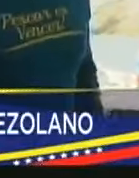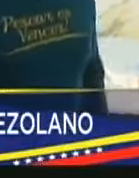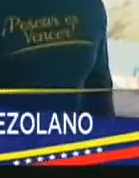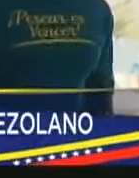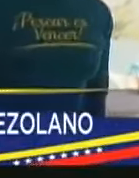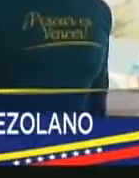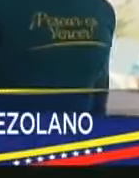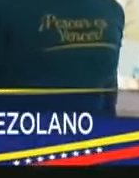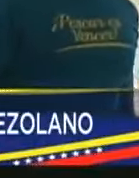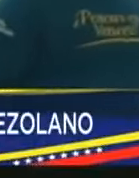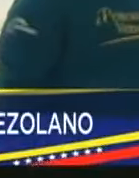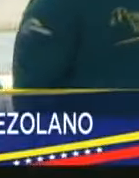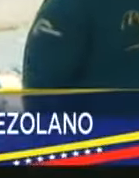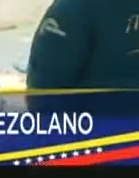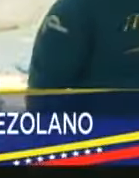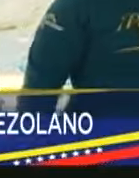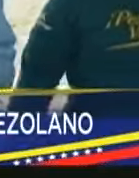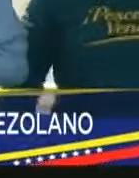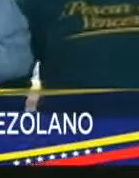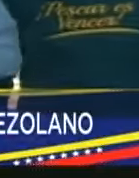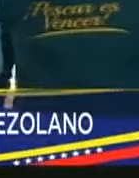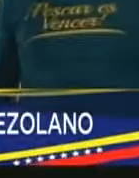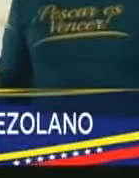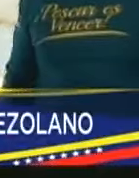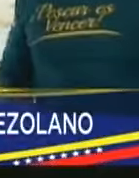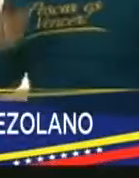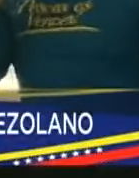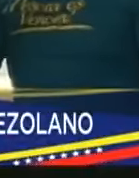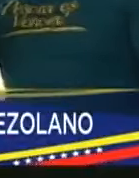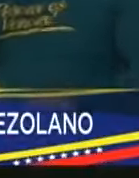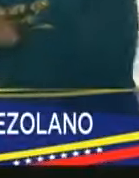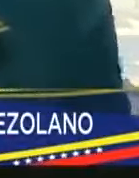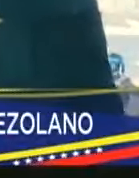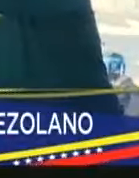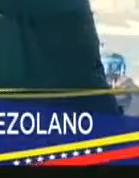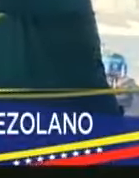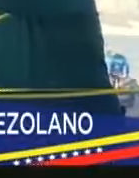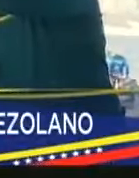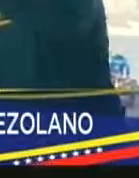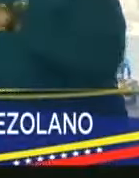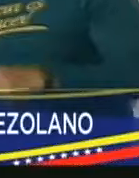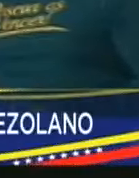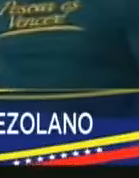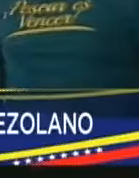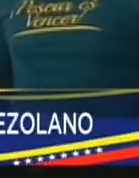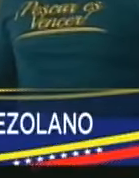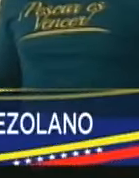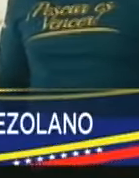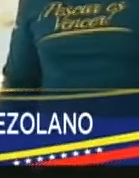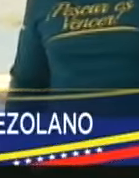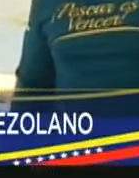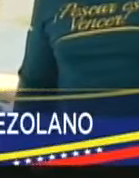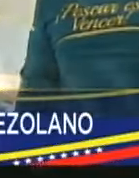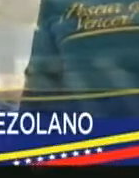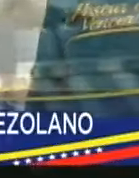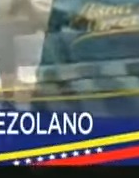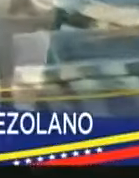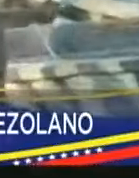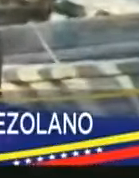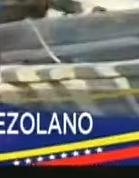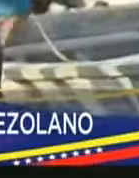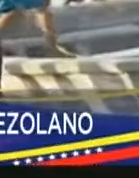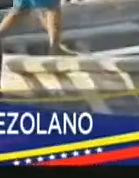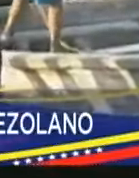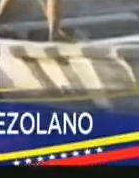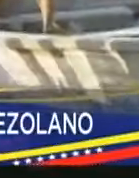2021 el jefe de Estado, presidente de la República, Nicolás Maduro, ordenó que el 14 de marzo se celebrara el Día de